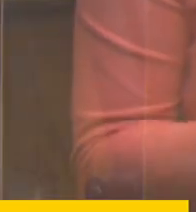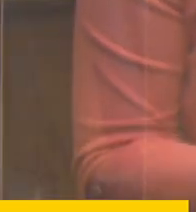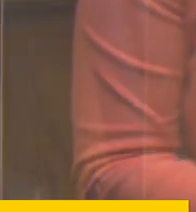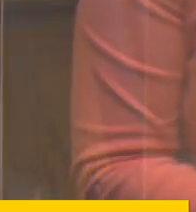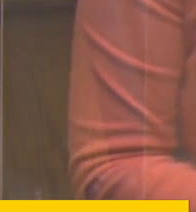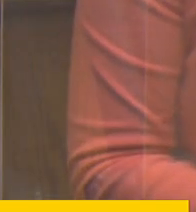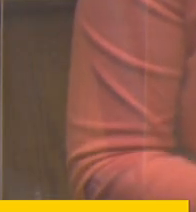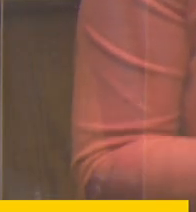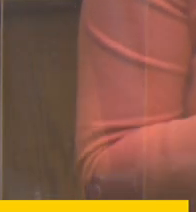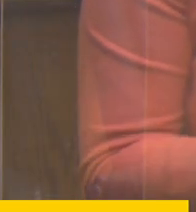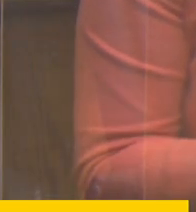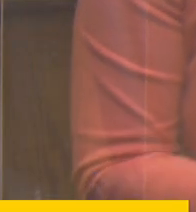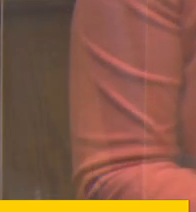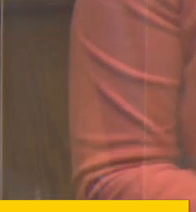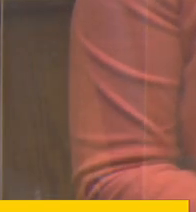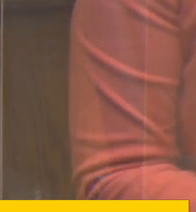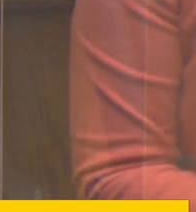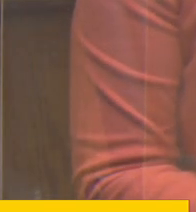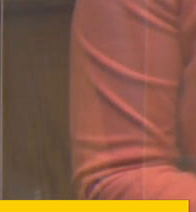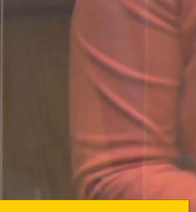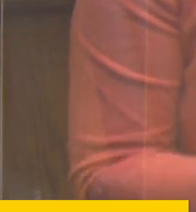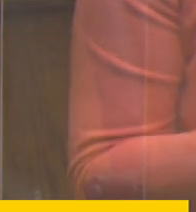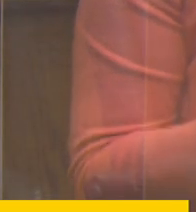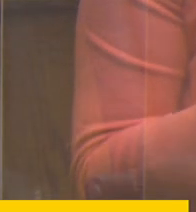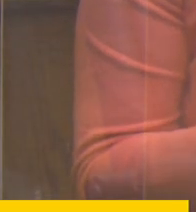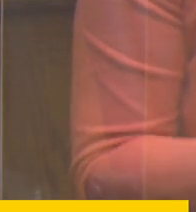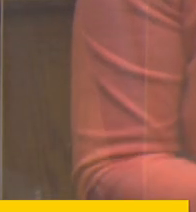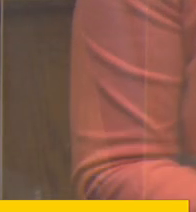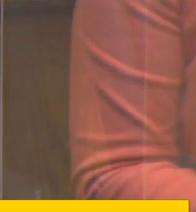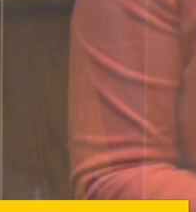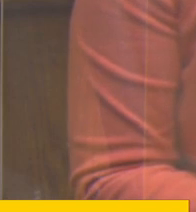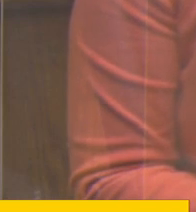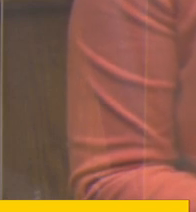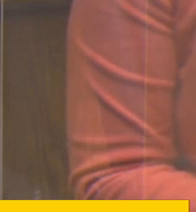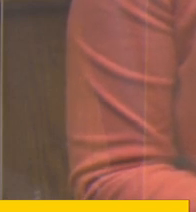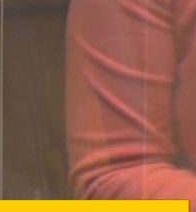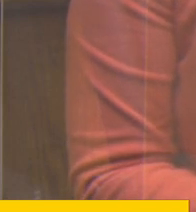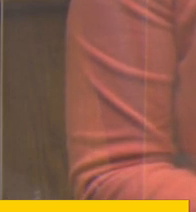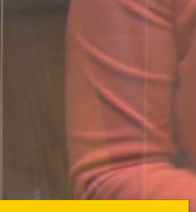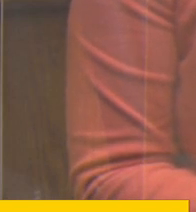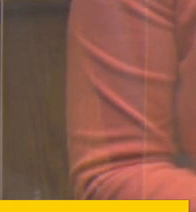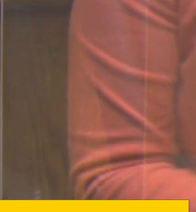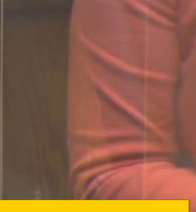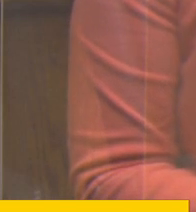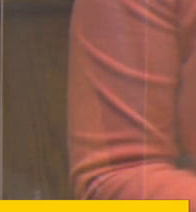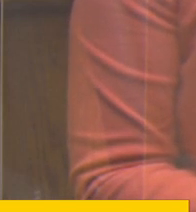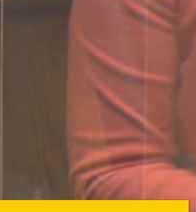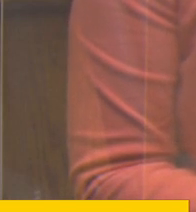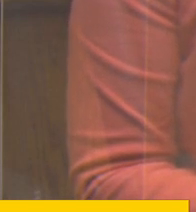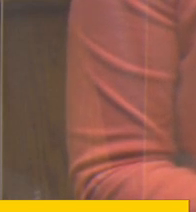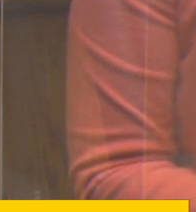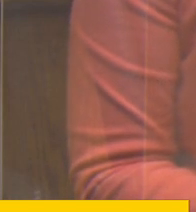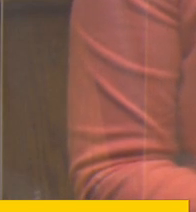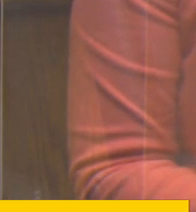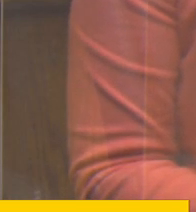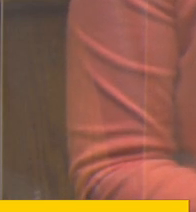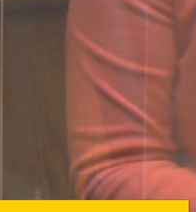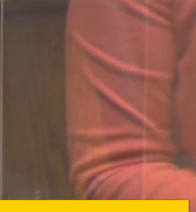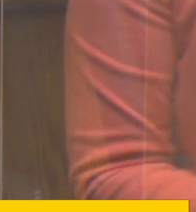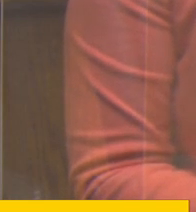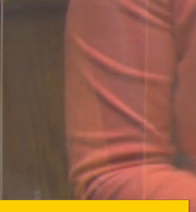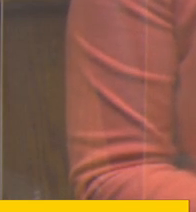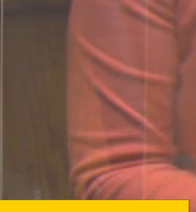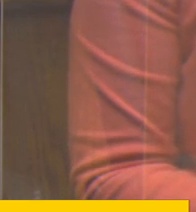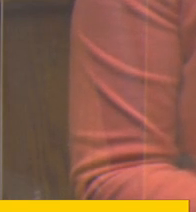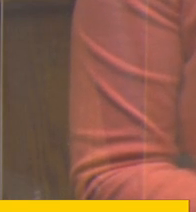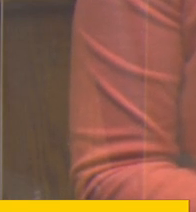debemos empezar a sanar estos dolores que tiene nuestro cuerpo social. Durante décadas, cientos de